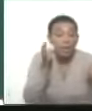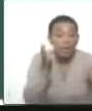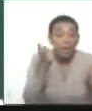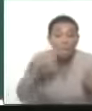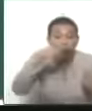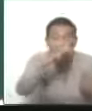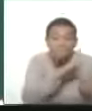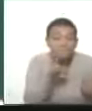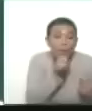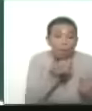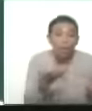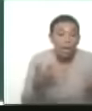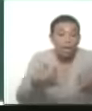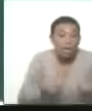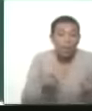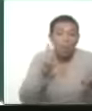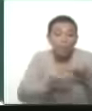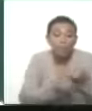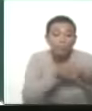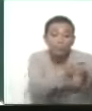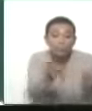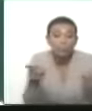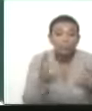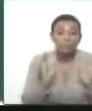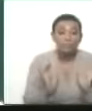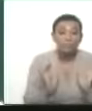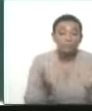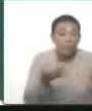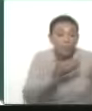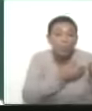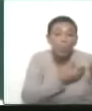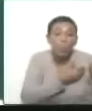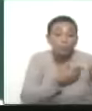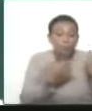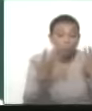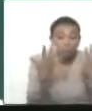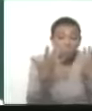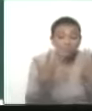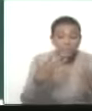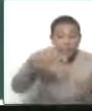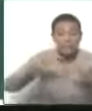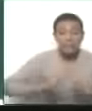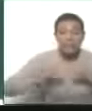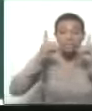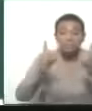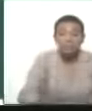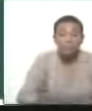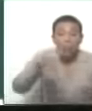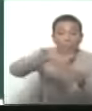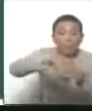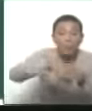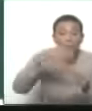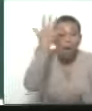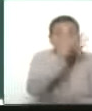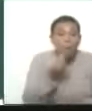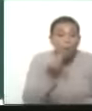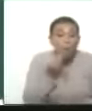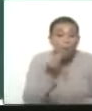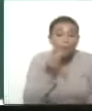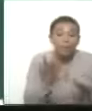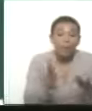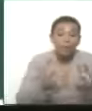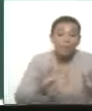padre abuelo hijo esposo está en tus manos joven venezolano a ti a la juventud más